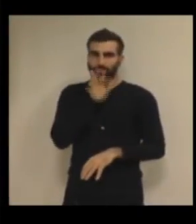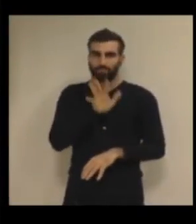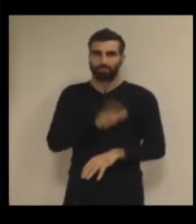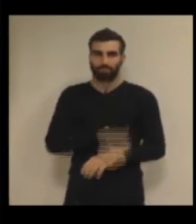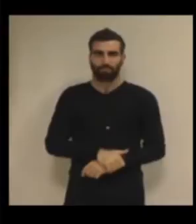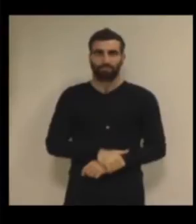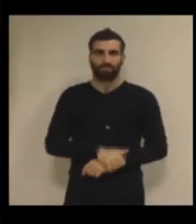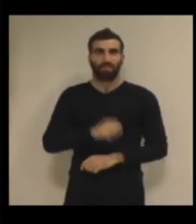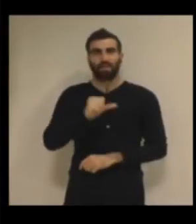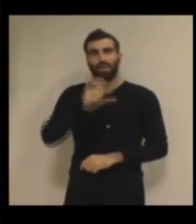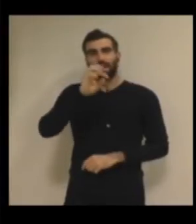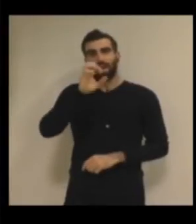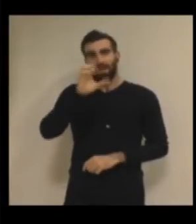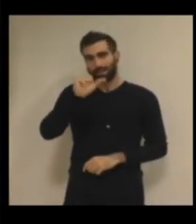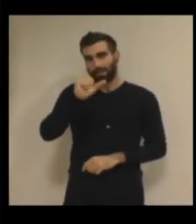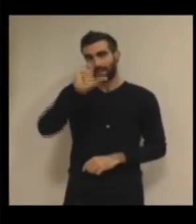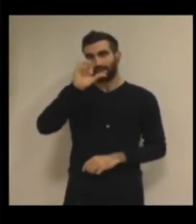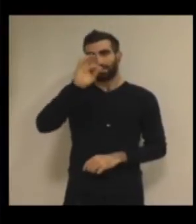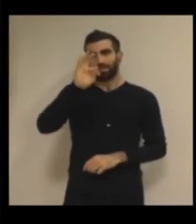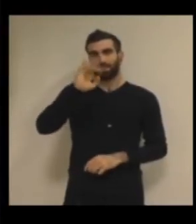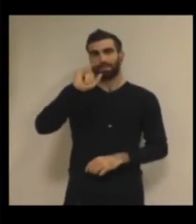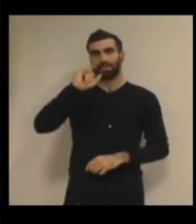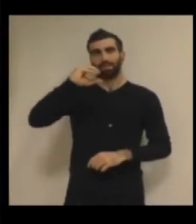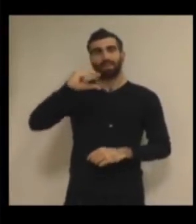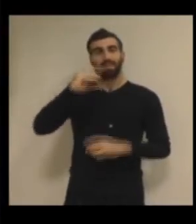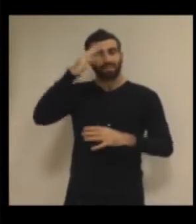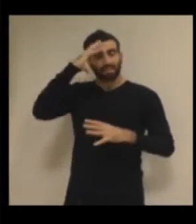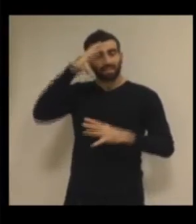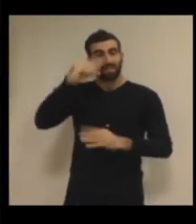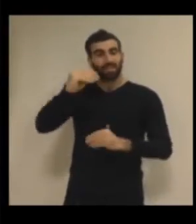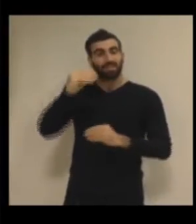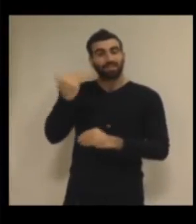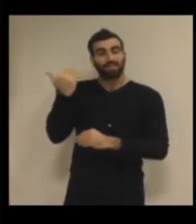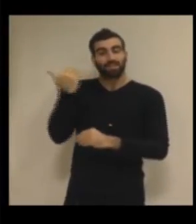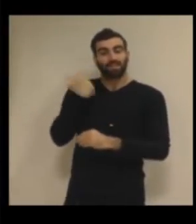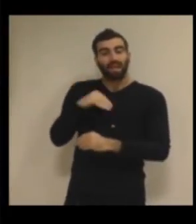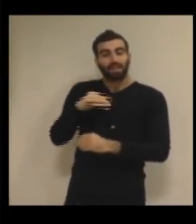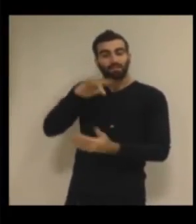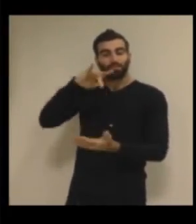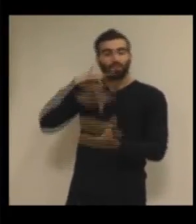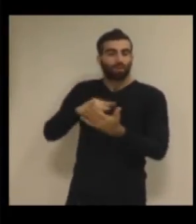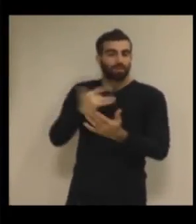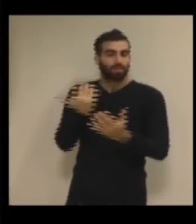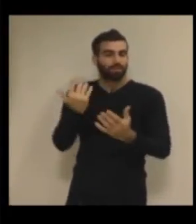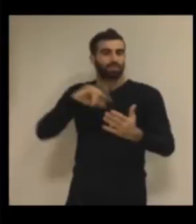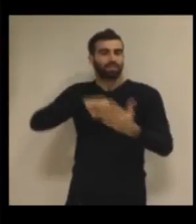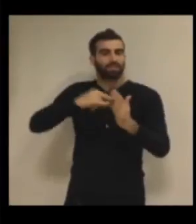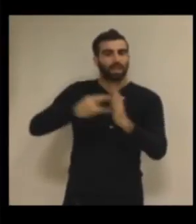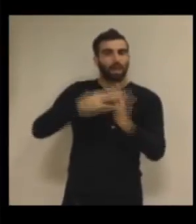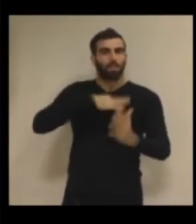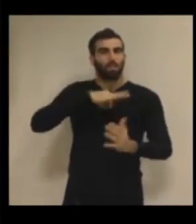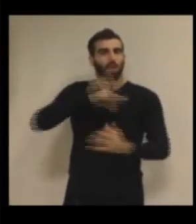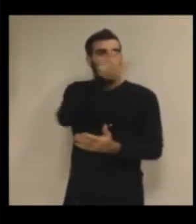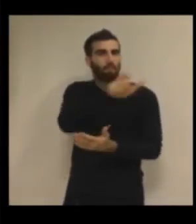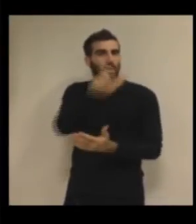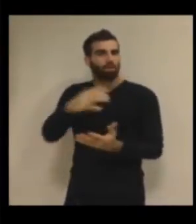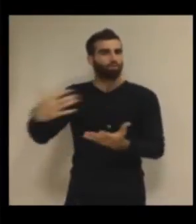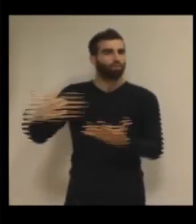ASTIC es inteligente cuando el sistema sea capaz de adaptarse por sí solo a cualquier persona,